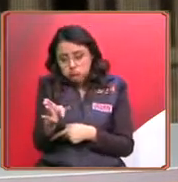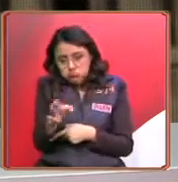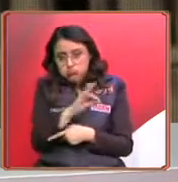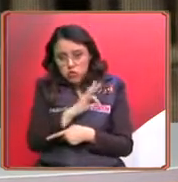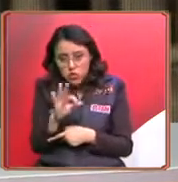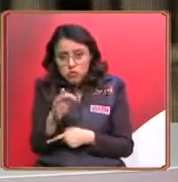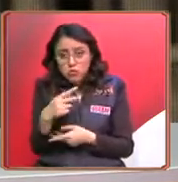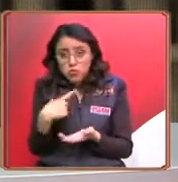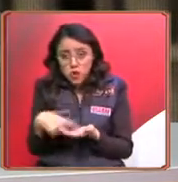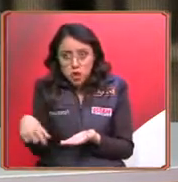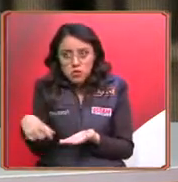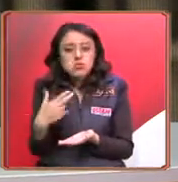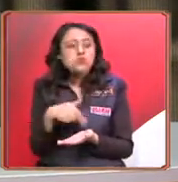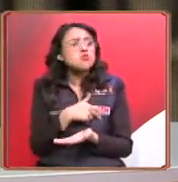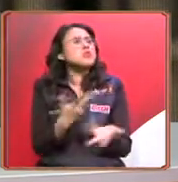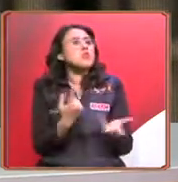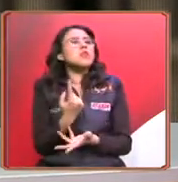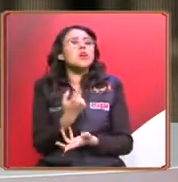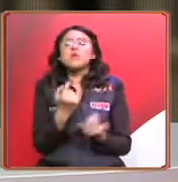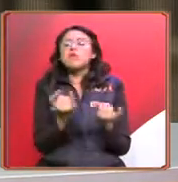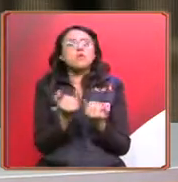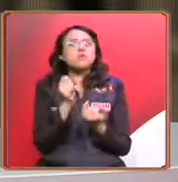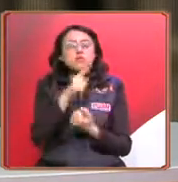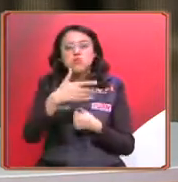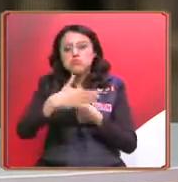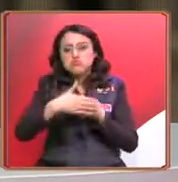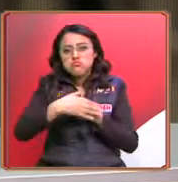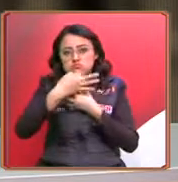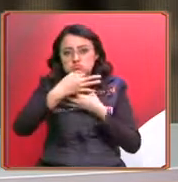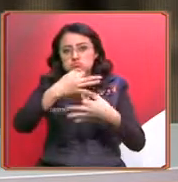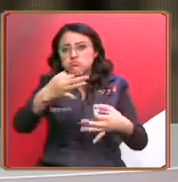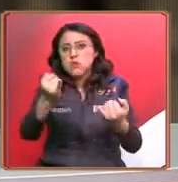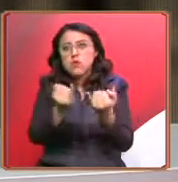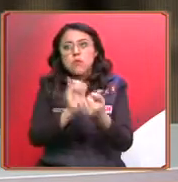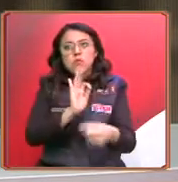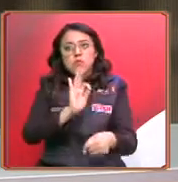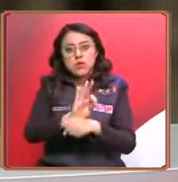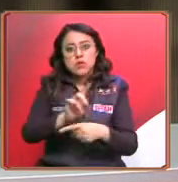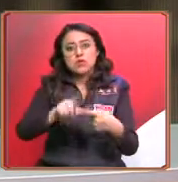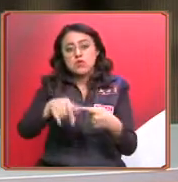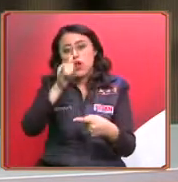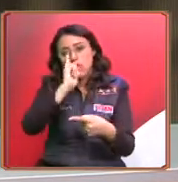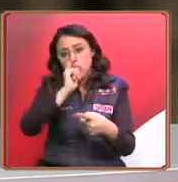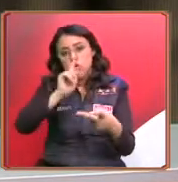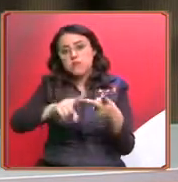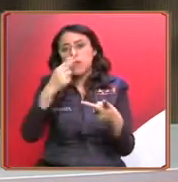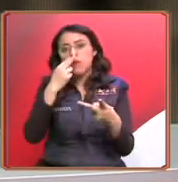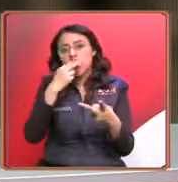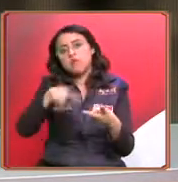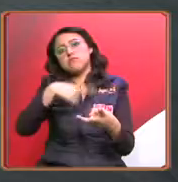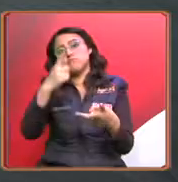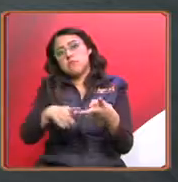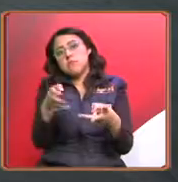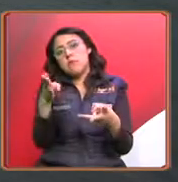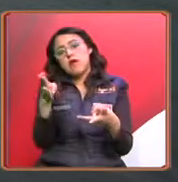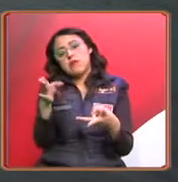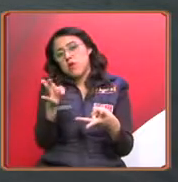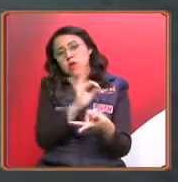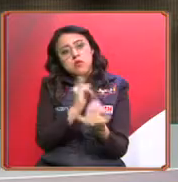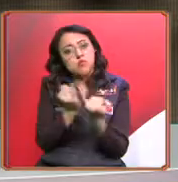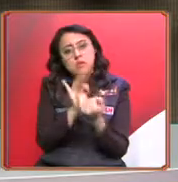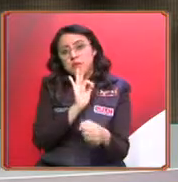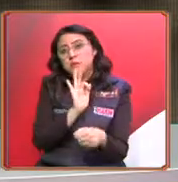en forma recreativa, ¿qué vamos a hacer nosotros? Pues vamos a seguir previniendo, igual que hacemos con alcohol, tabaco y ahora marihuana. Sí. Con